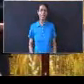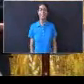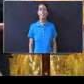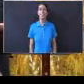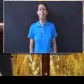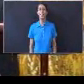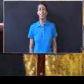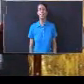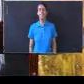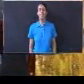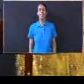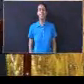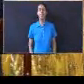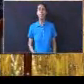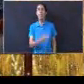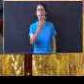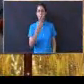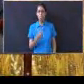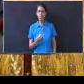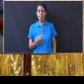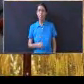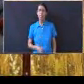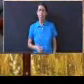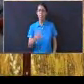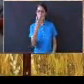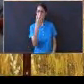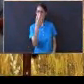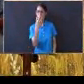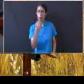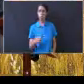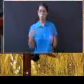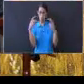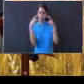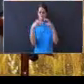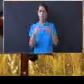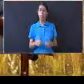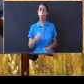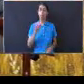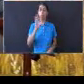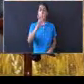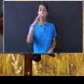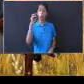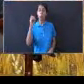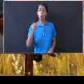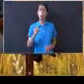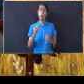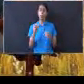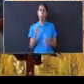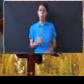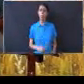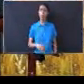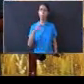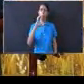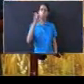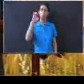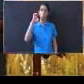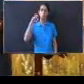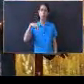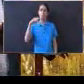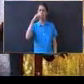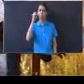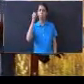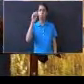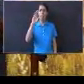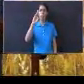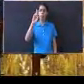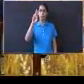se alegan por cincuenta centavos. ¿Tanto? Once. Diez dámelo. No, once. No, diez